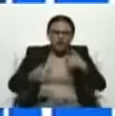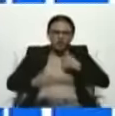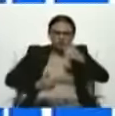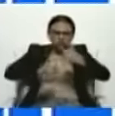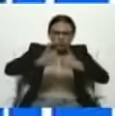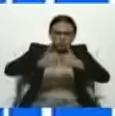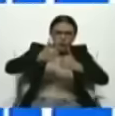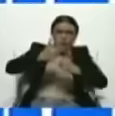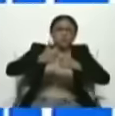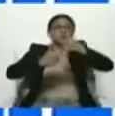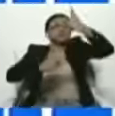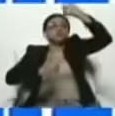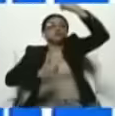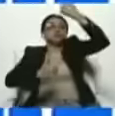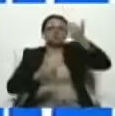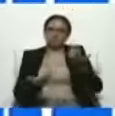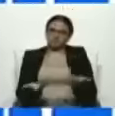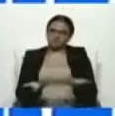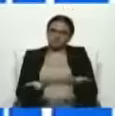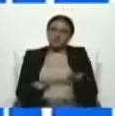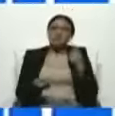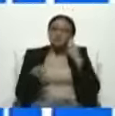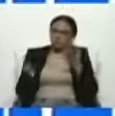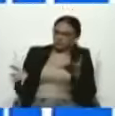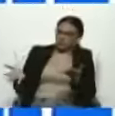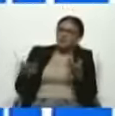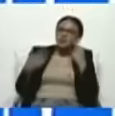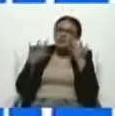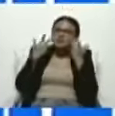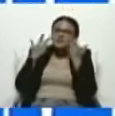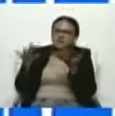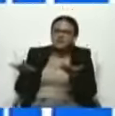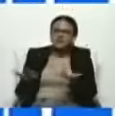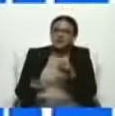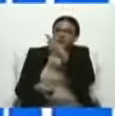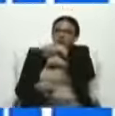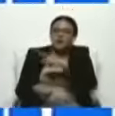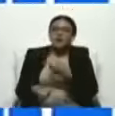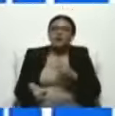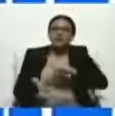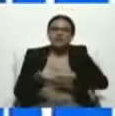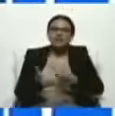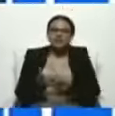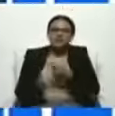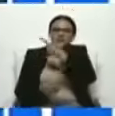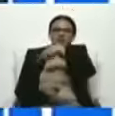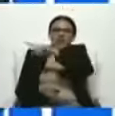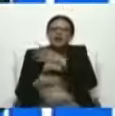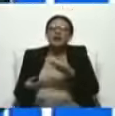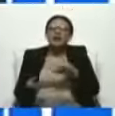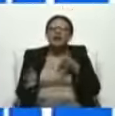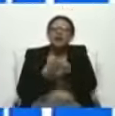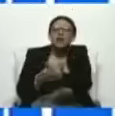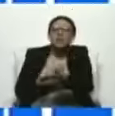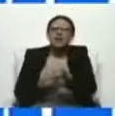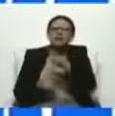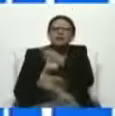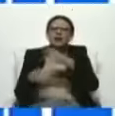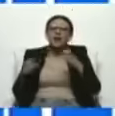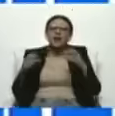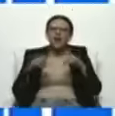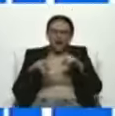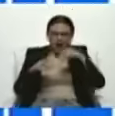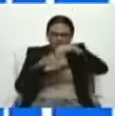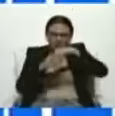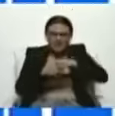ocurra y se le ocurre a todos los conglomerados mediáticos, que es la verdadera dictadura que tiene el mundo en los actuales momentos. La